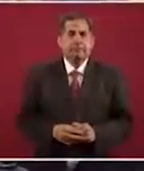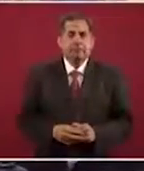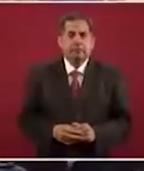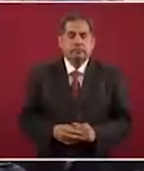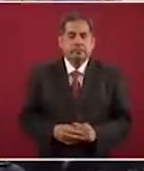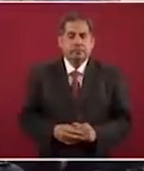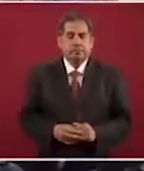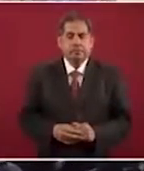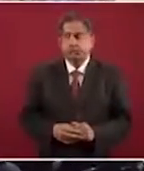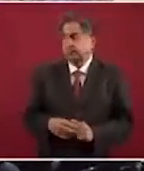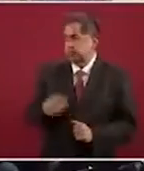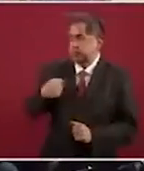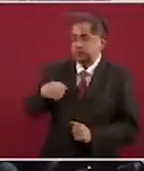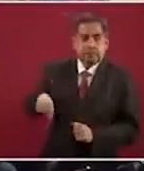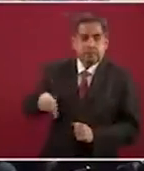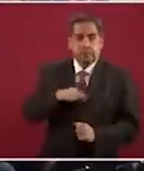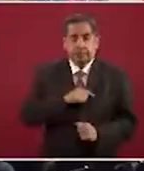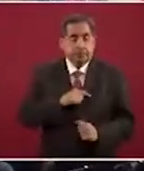Nosotros